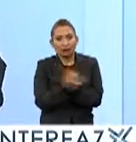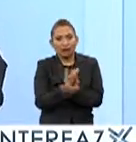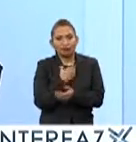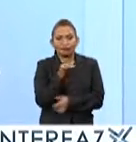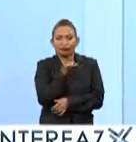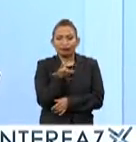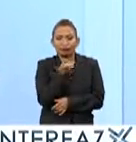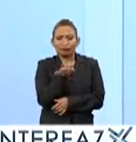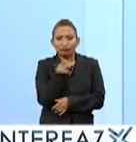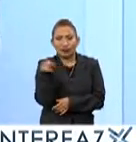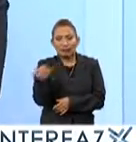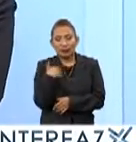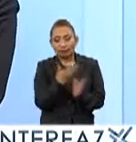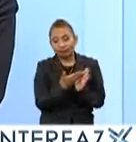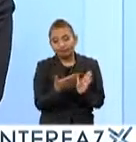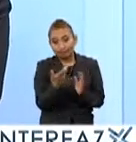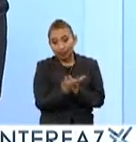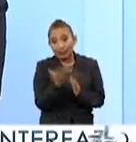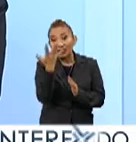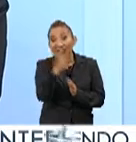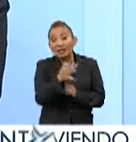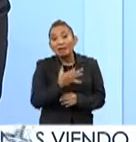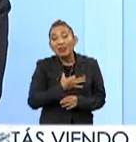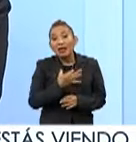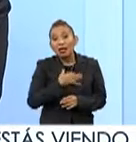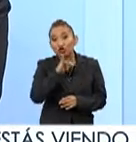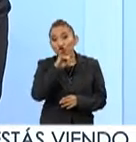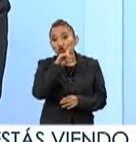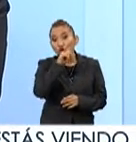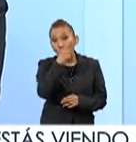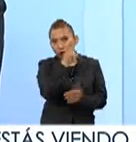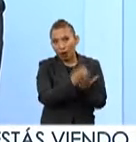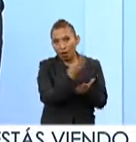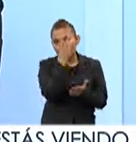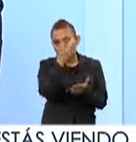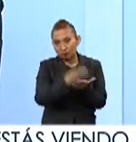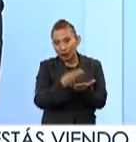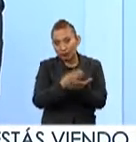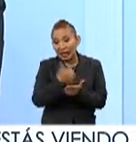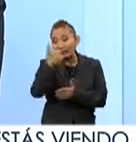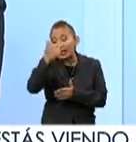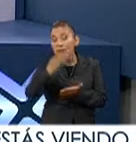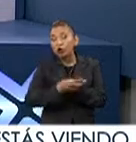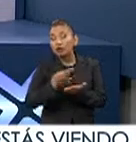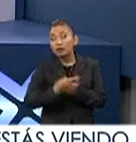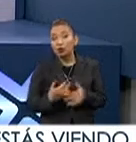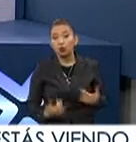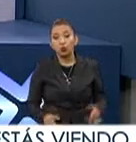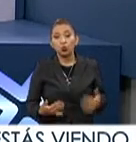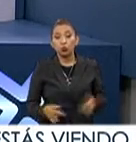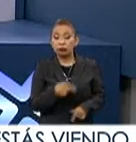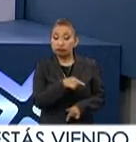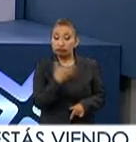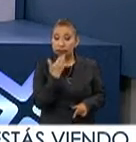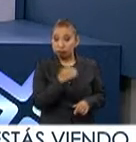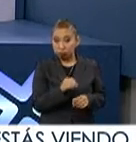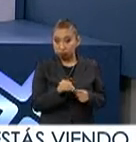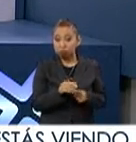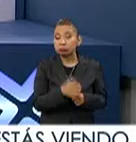calle esta edición y fíjate, fueron 10 medallas en el judo, 1 de oro, 3 de plata y 6 de bronce. Mira, ahí está el